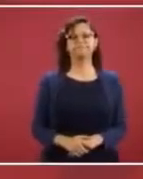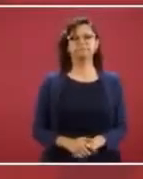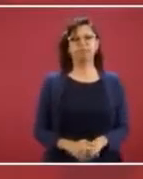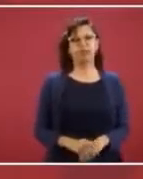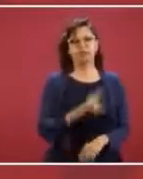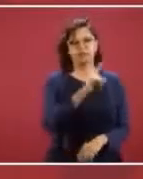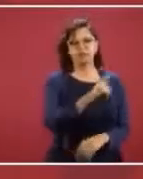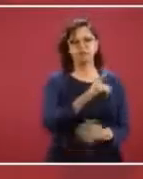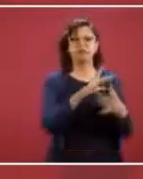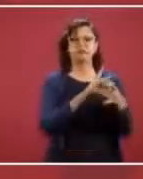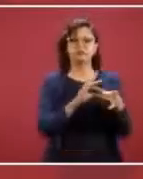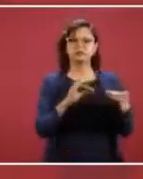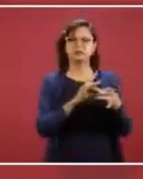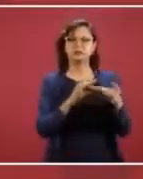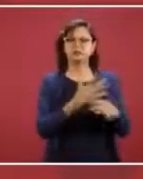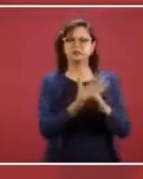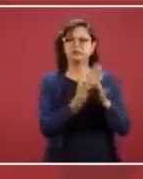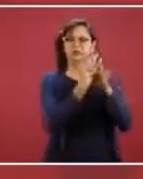después.